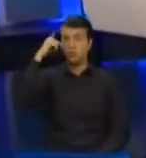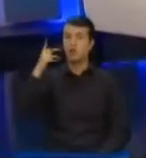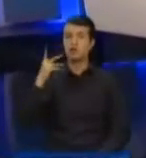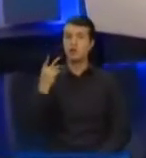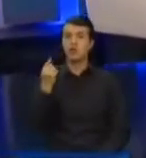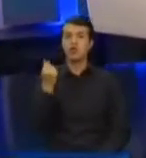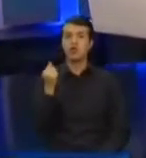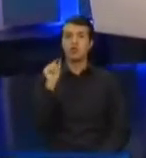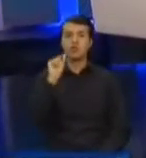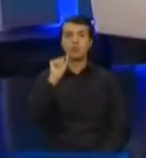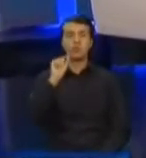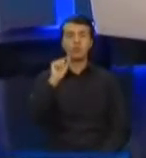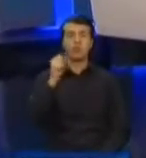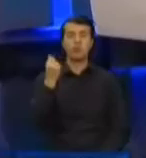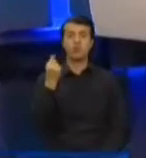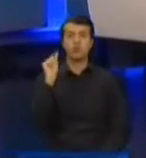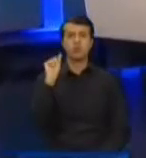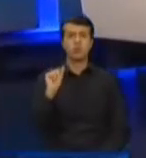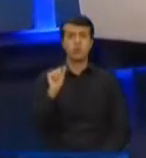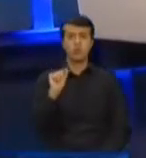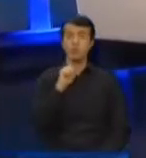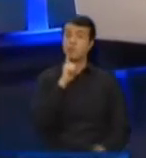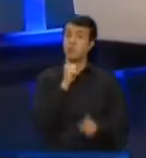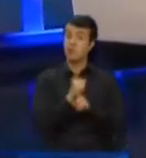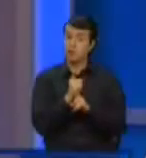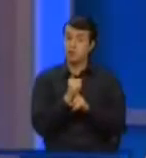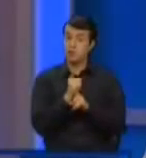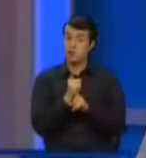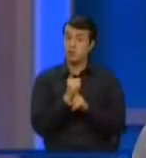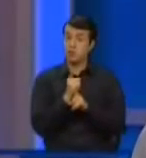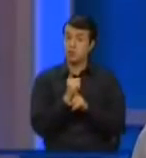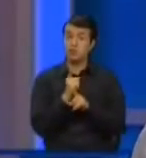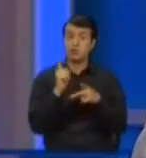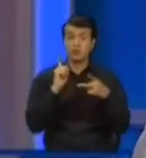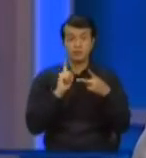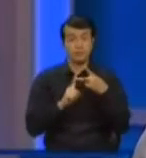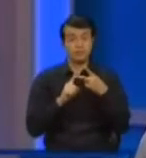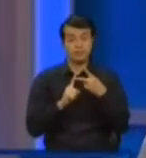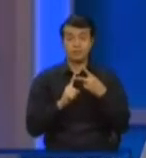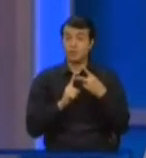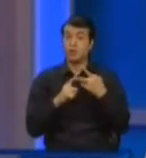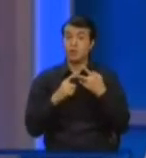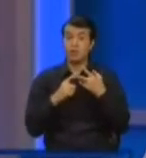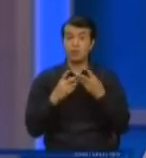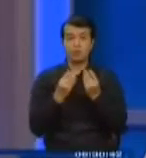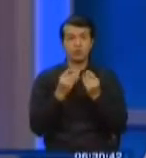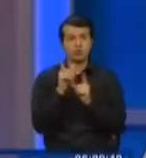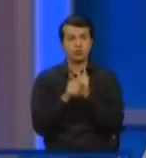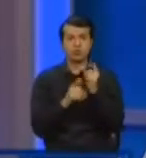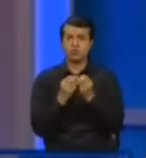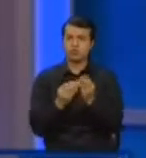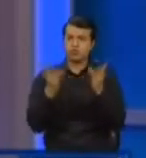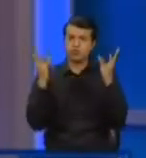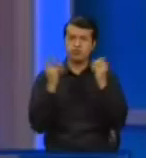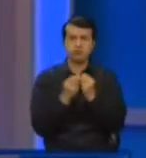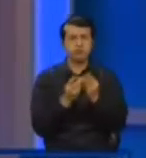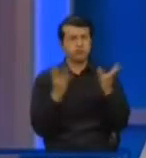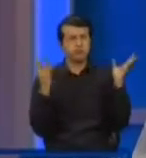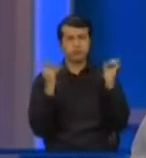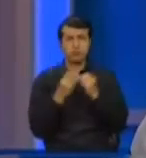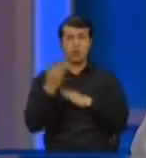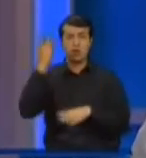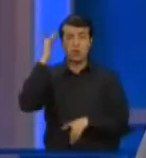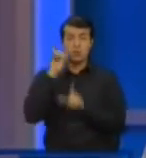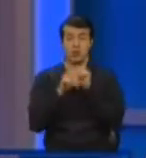menos recursos económicos, que enfrentan además expectativas crecientes de la población, sobre todo de aquella población que salió